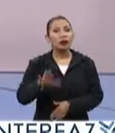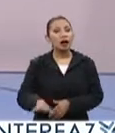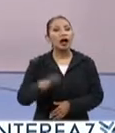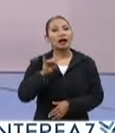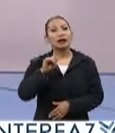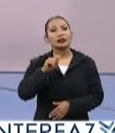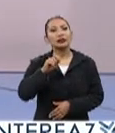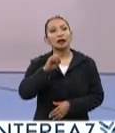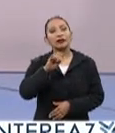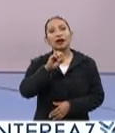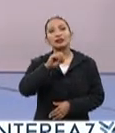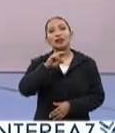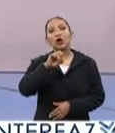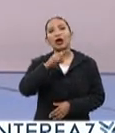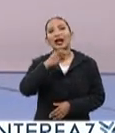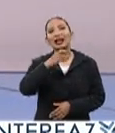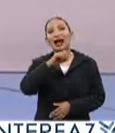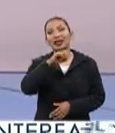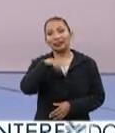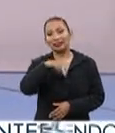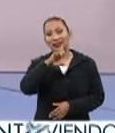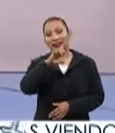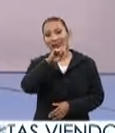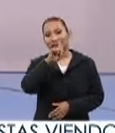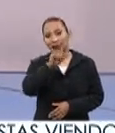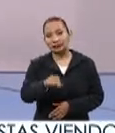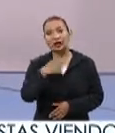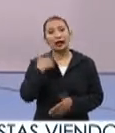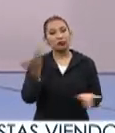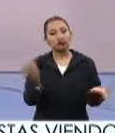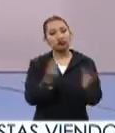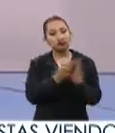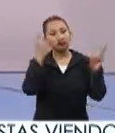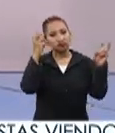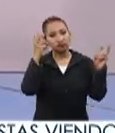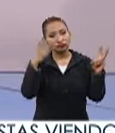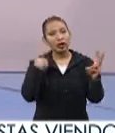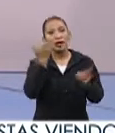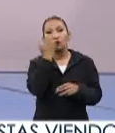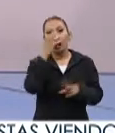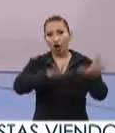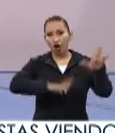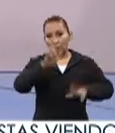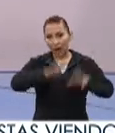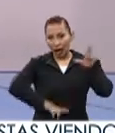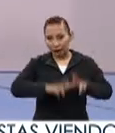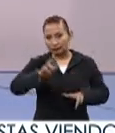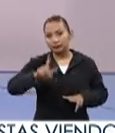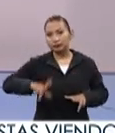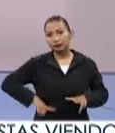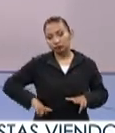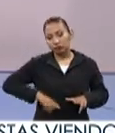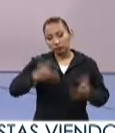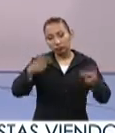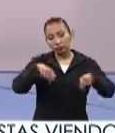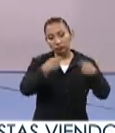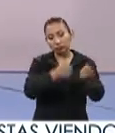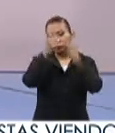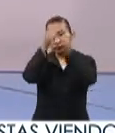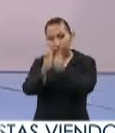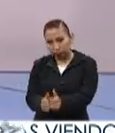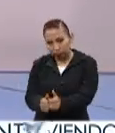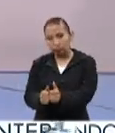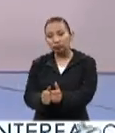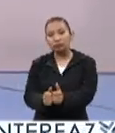de Interfaz Saúl Hernández Hernández, quien gracias al programa de capacitación de estudiantes de escuelas normales públicas pudo realizar una